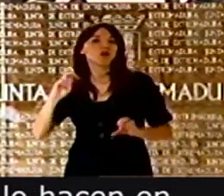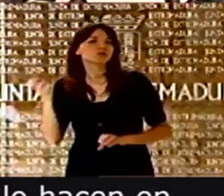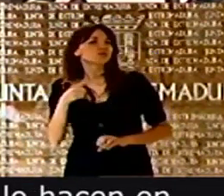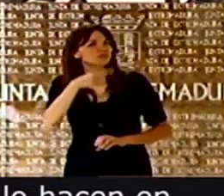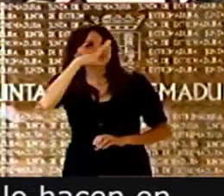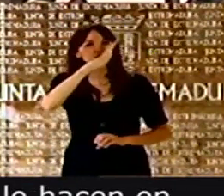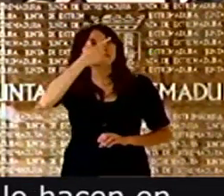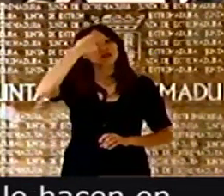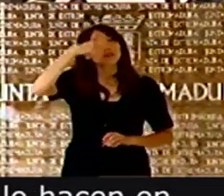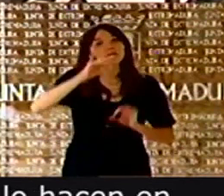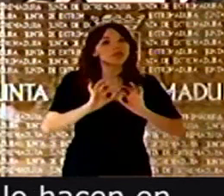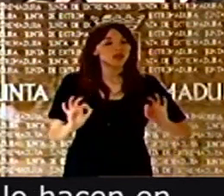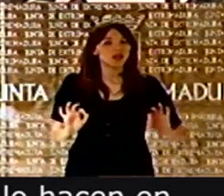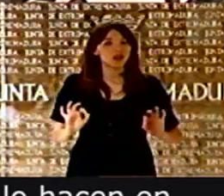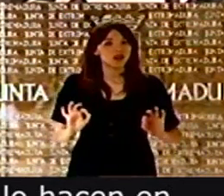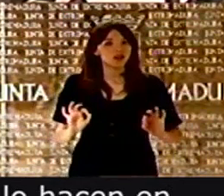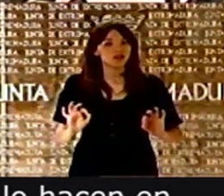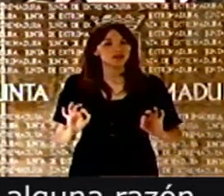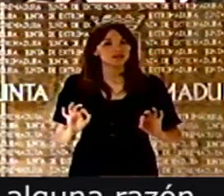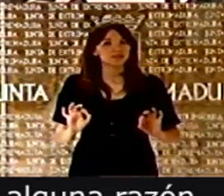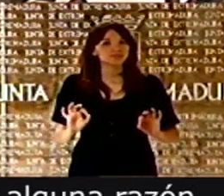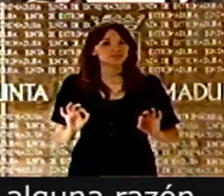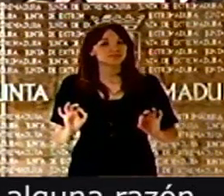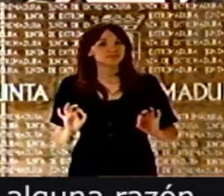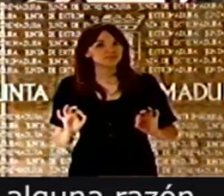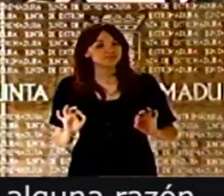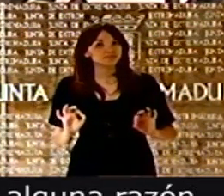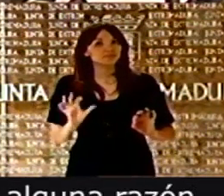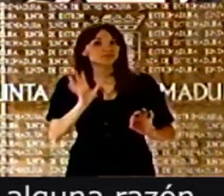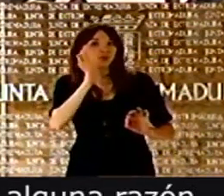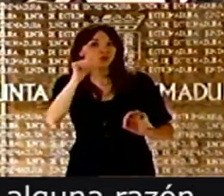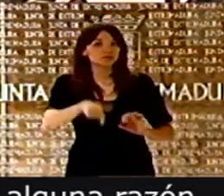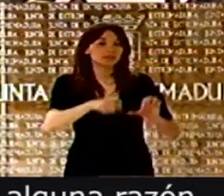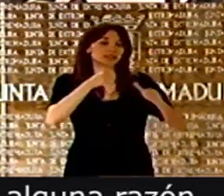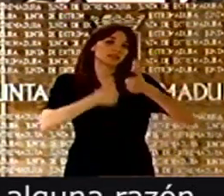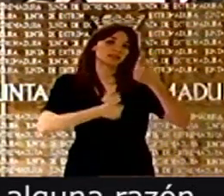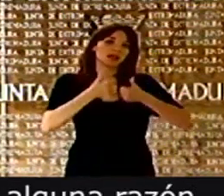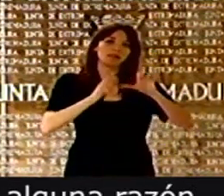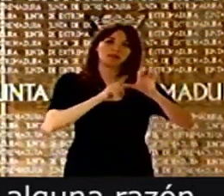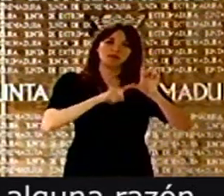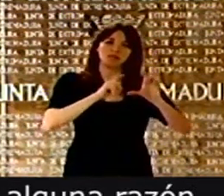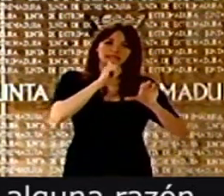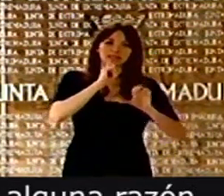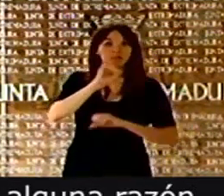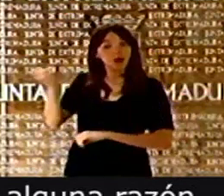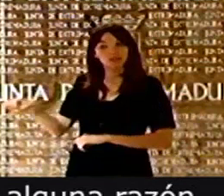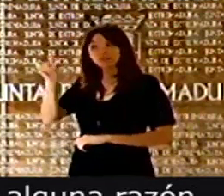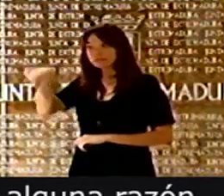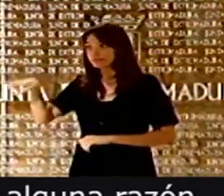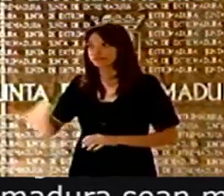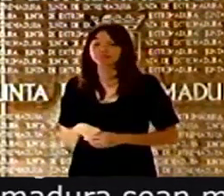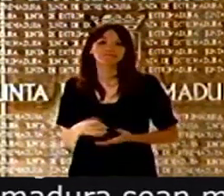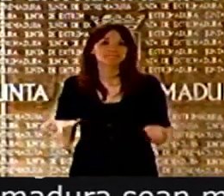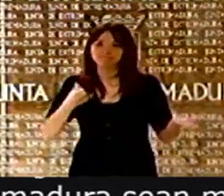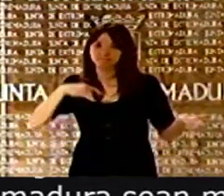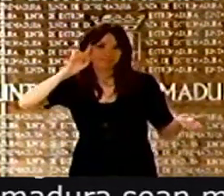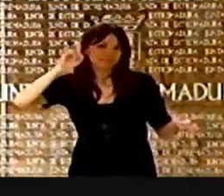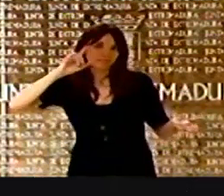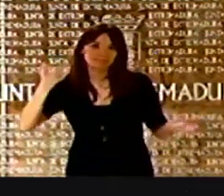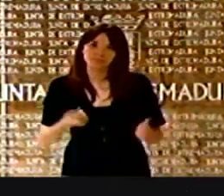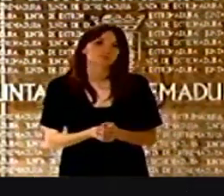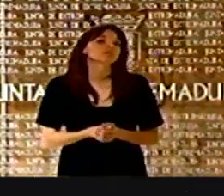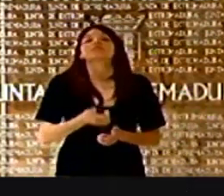especial para que los exámenes que se hacen en Extremadura sean de más difícil superar? No se lo sé decir. Quiero decir que le